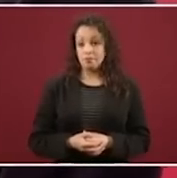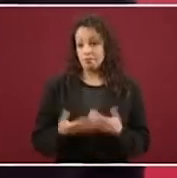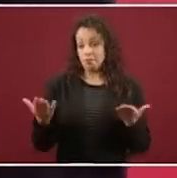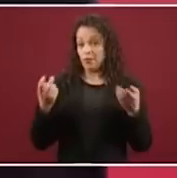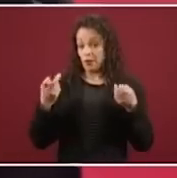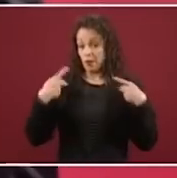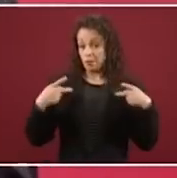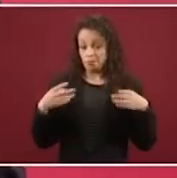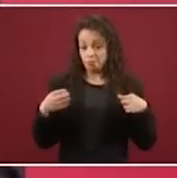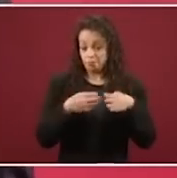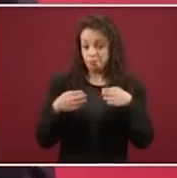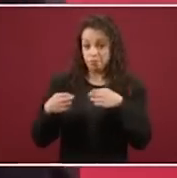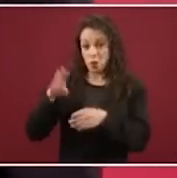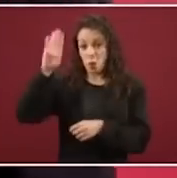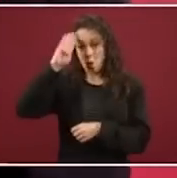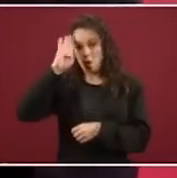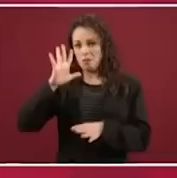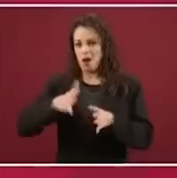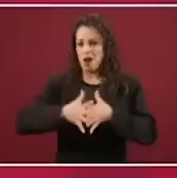colectivo mayoritario.